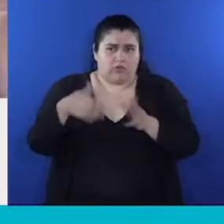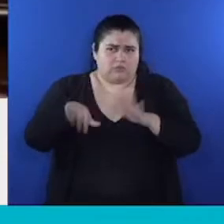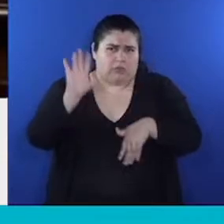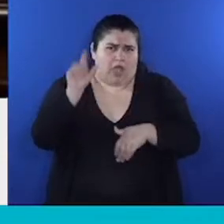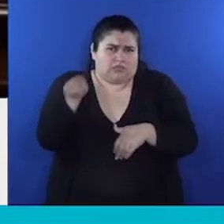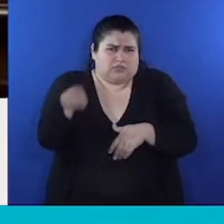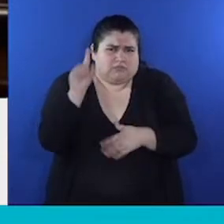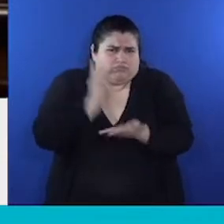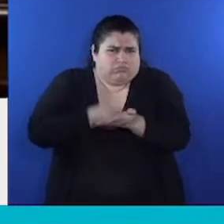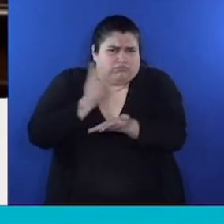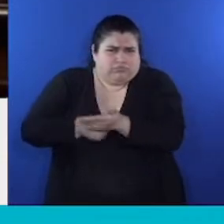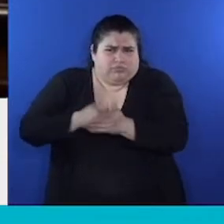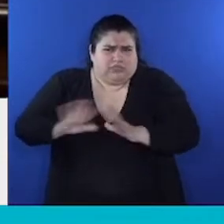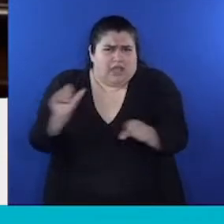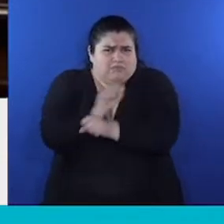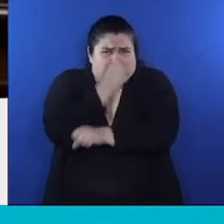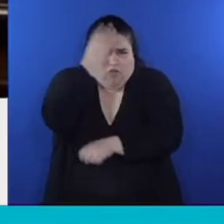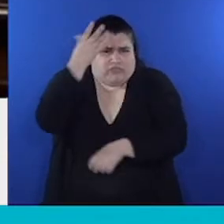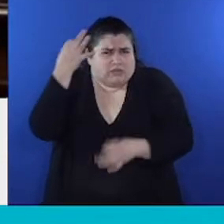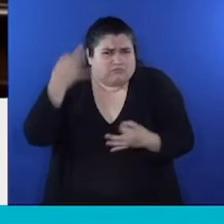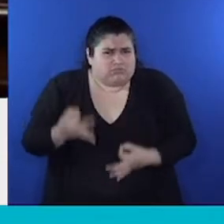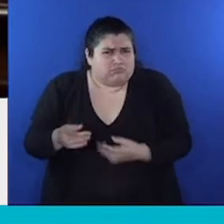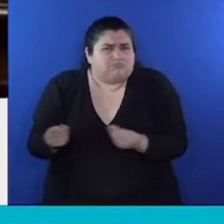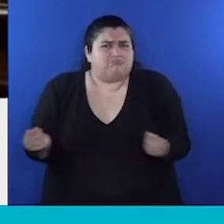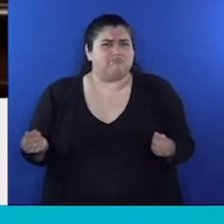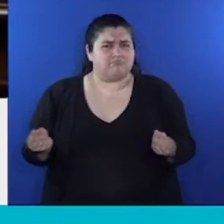es indiscutible.